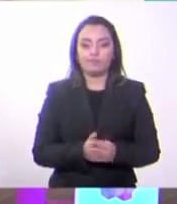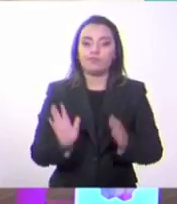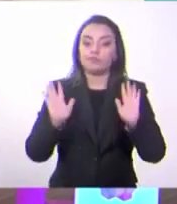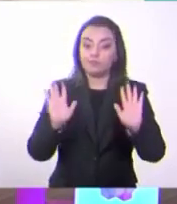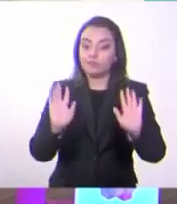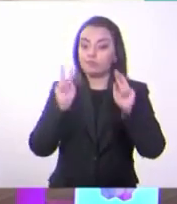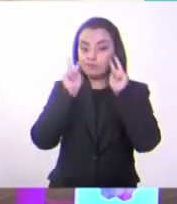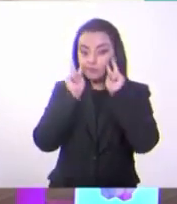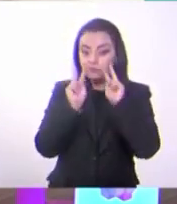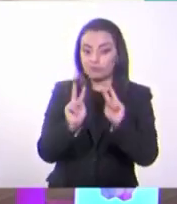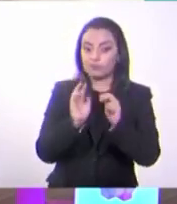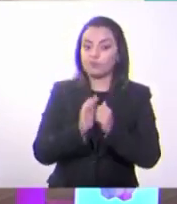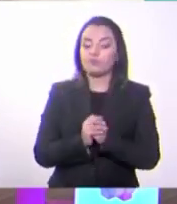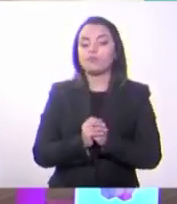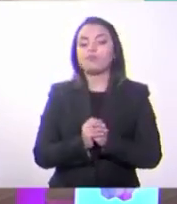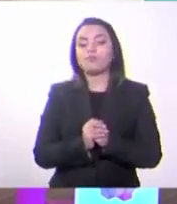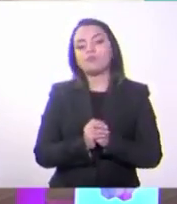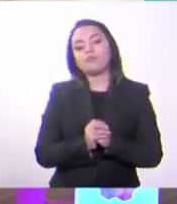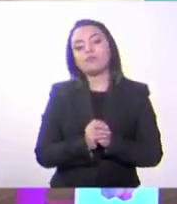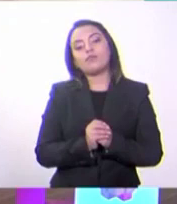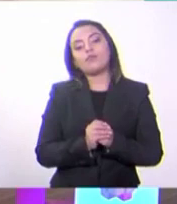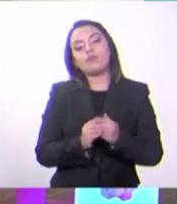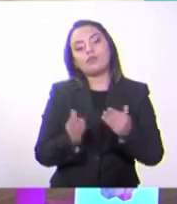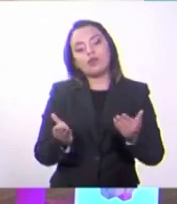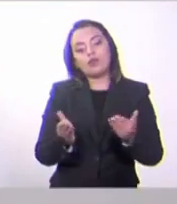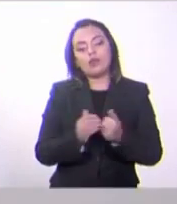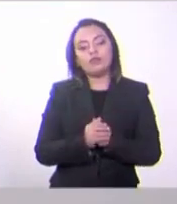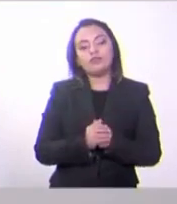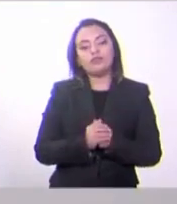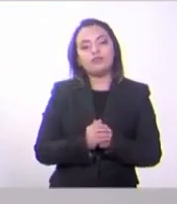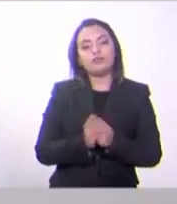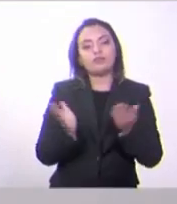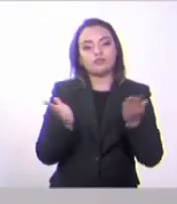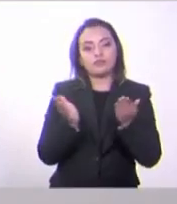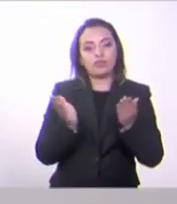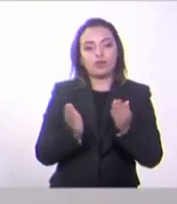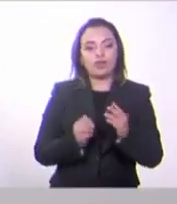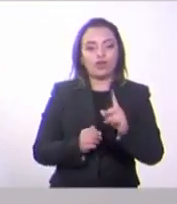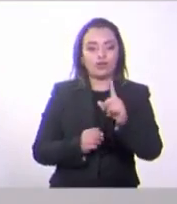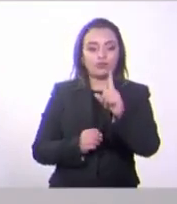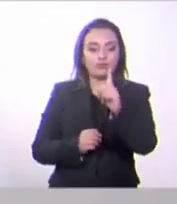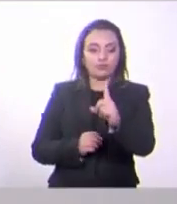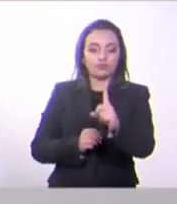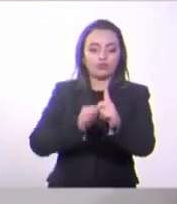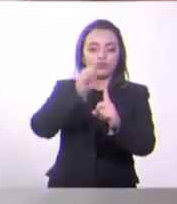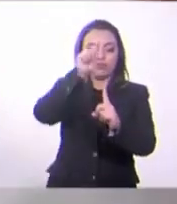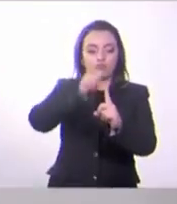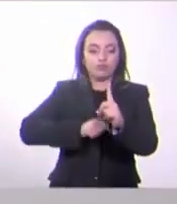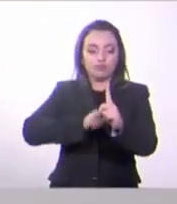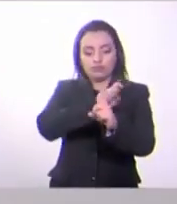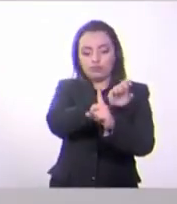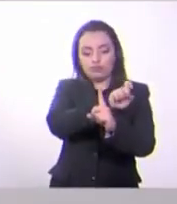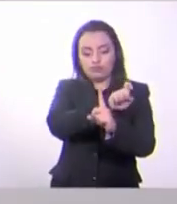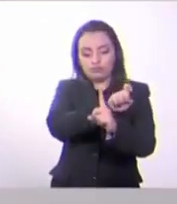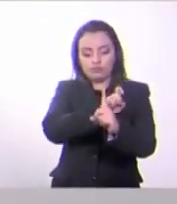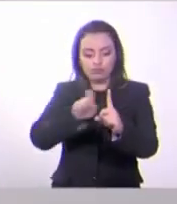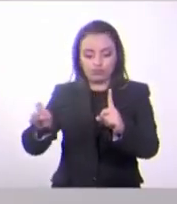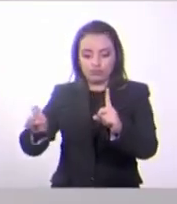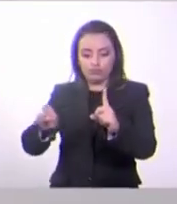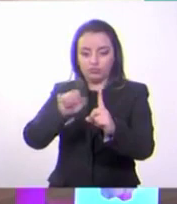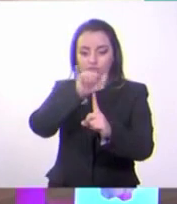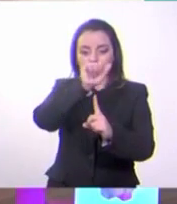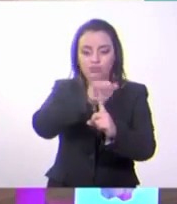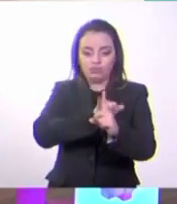Vamos a trazar líneas horizontales a las gráficas, Es decir, paralelas al eje Y, ¿verdad? paralelas al eje